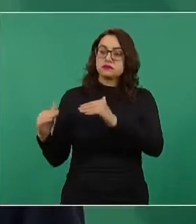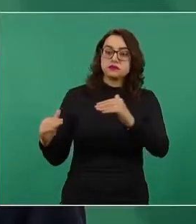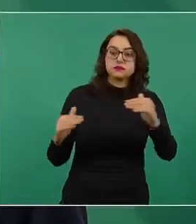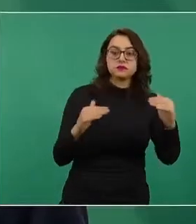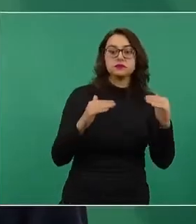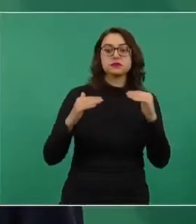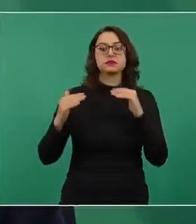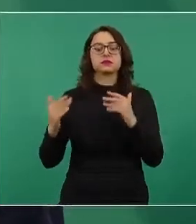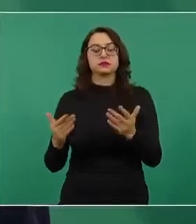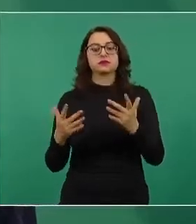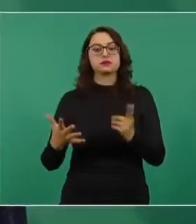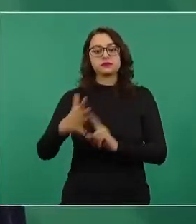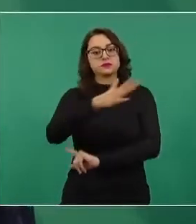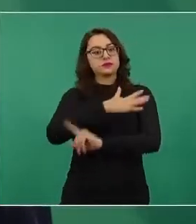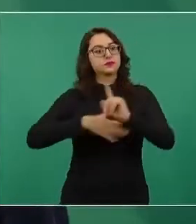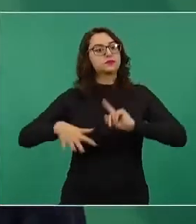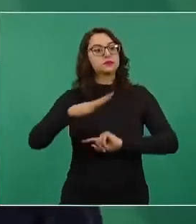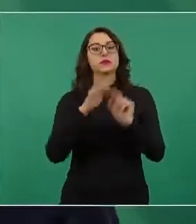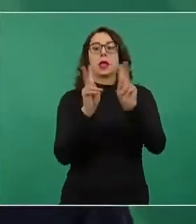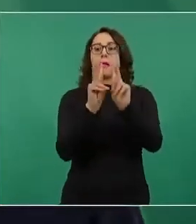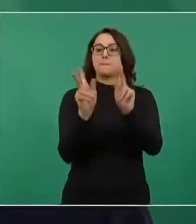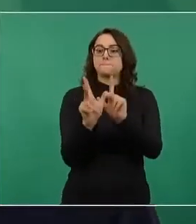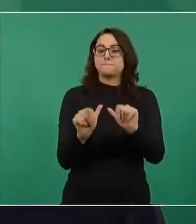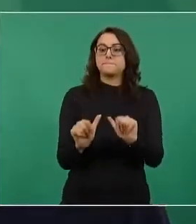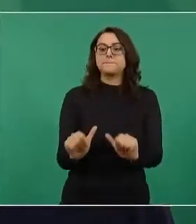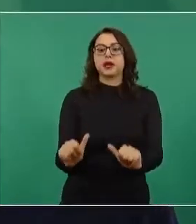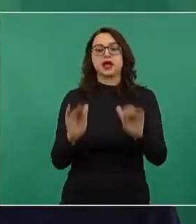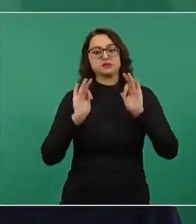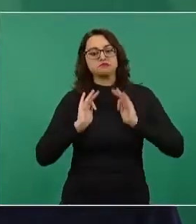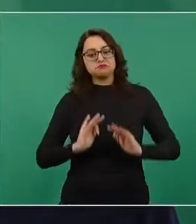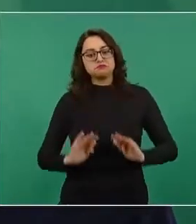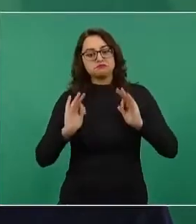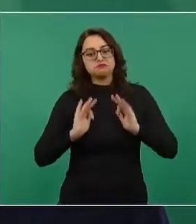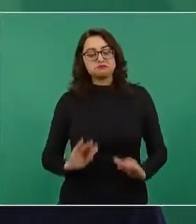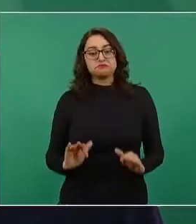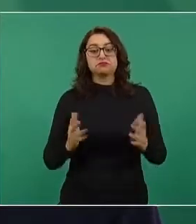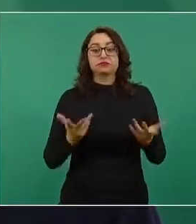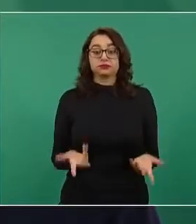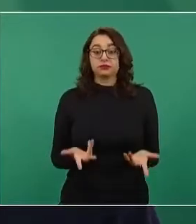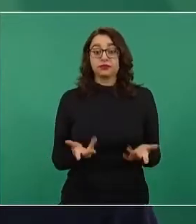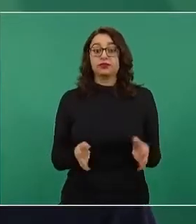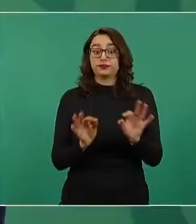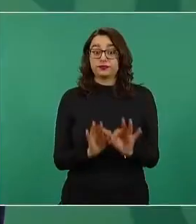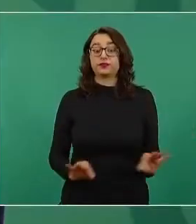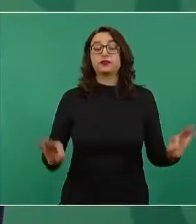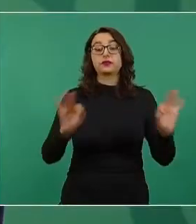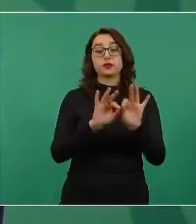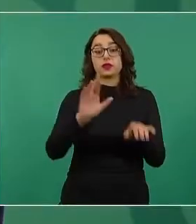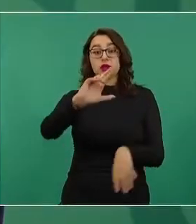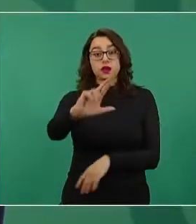No olvidemos que la paz es fruto de la justicia.